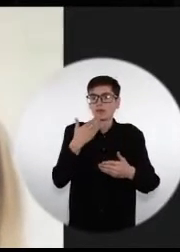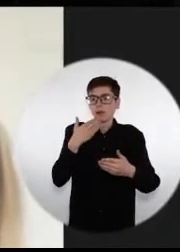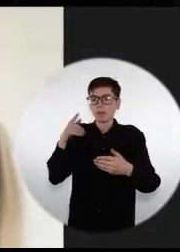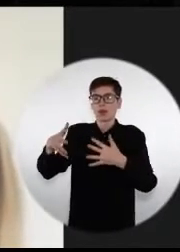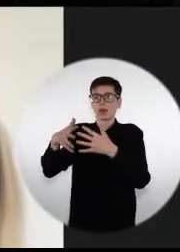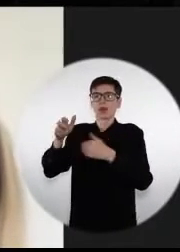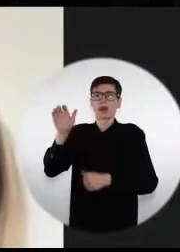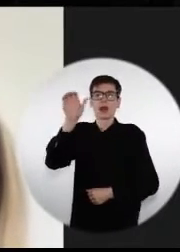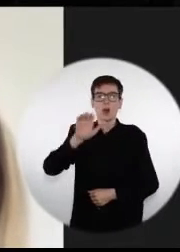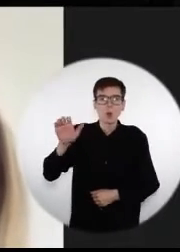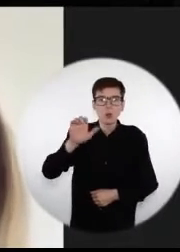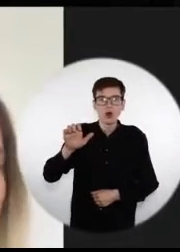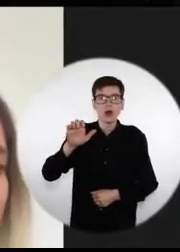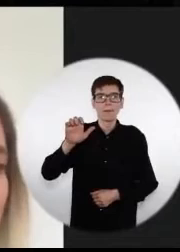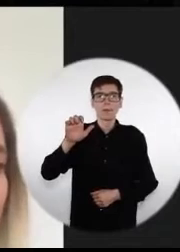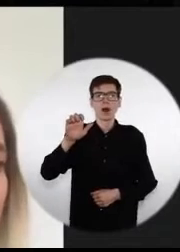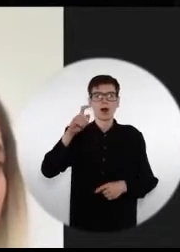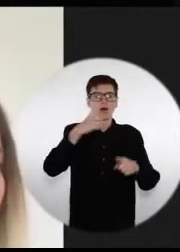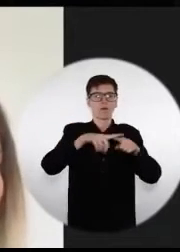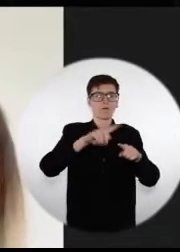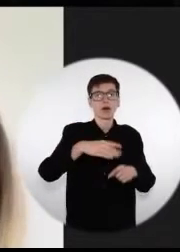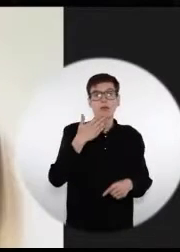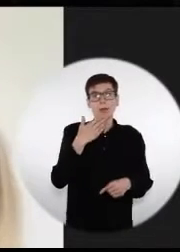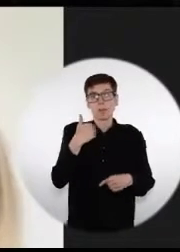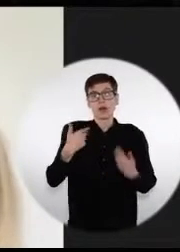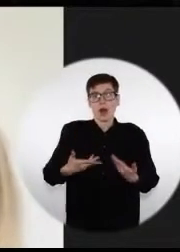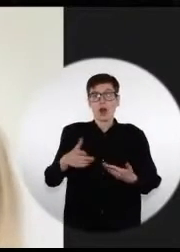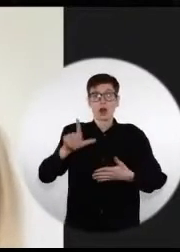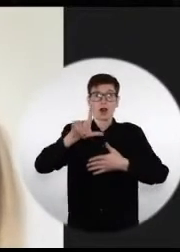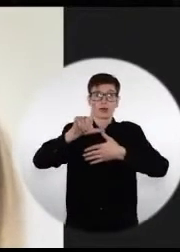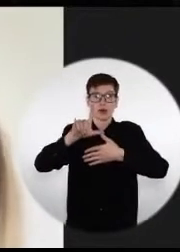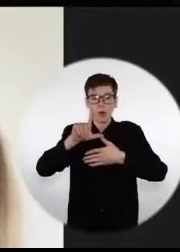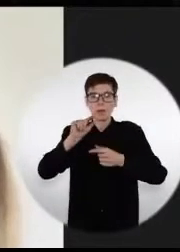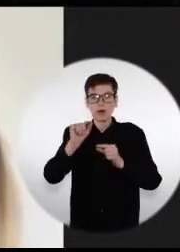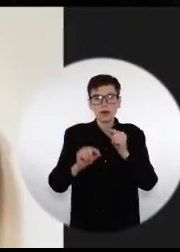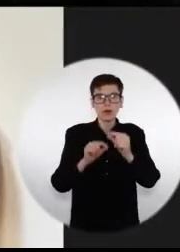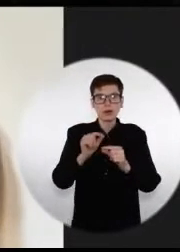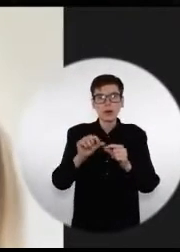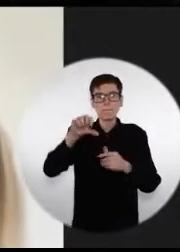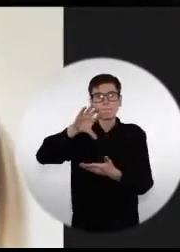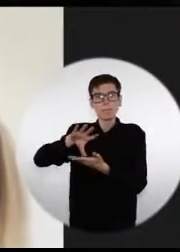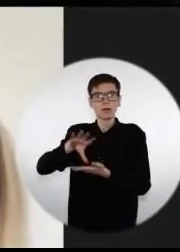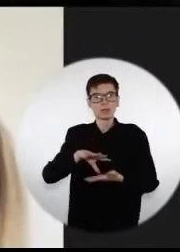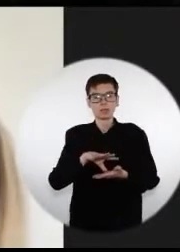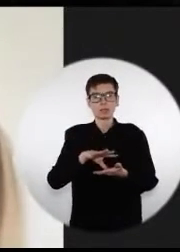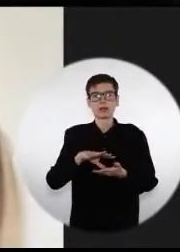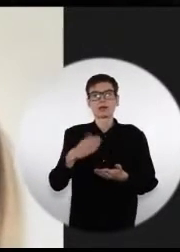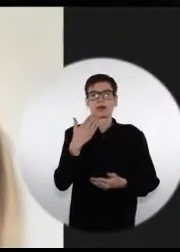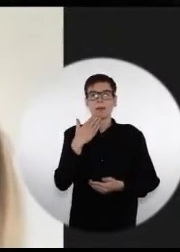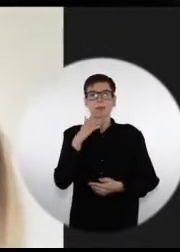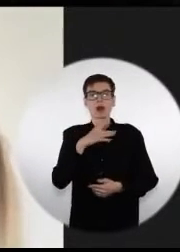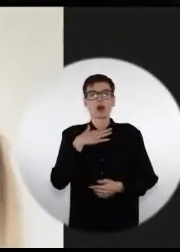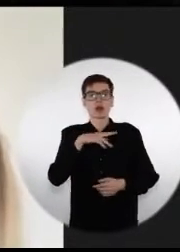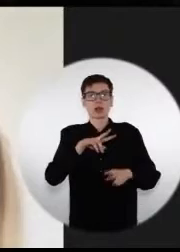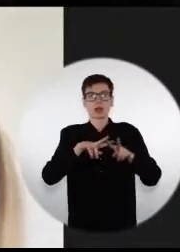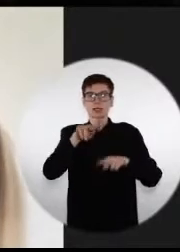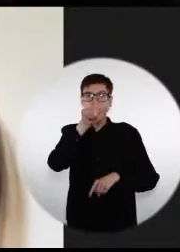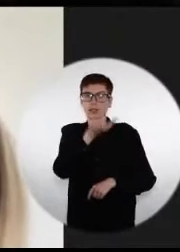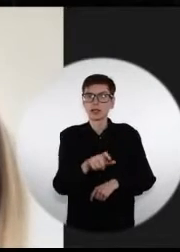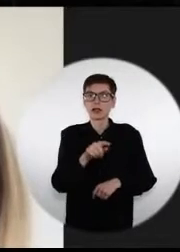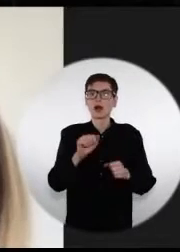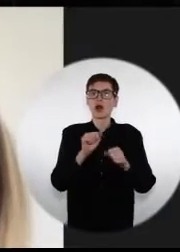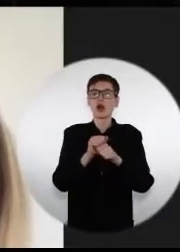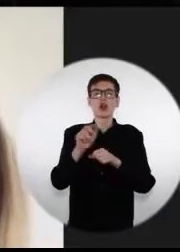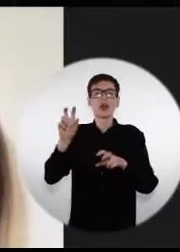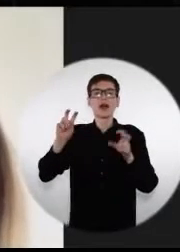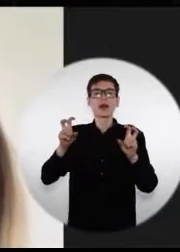como cómo llega como llega como ya está en eeuu full ya está entrando europa en algunos países de